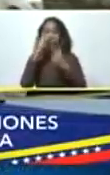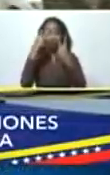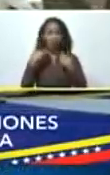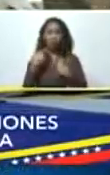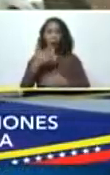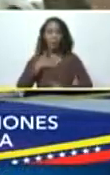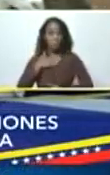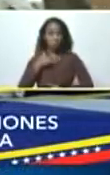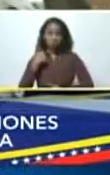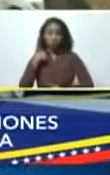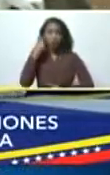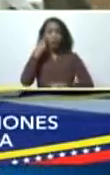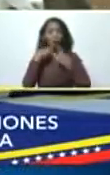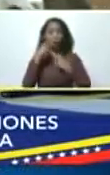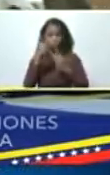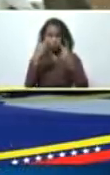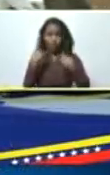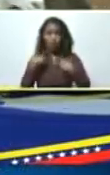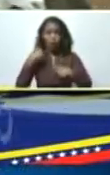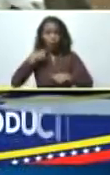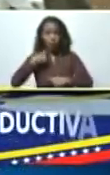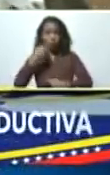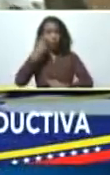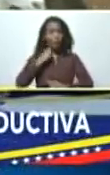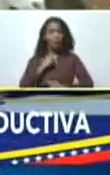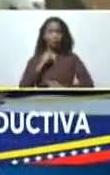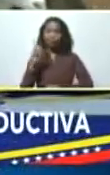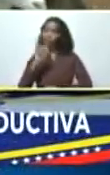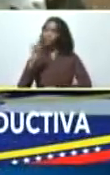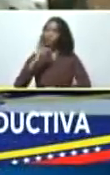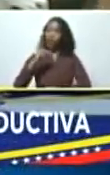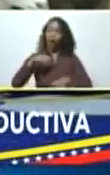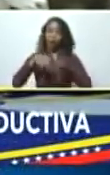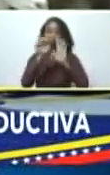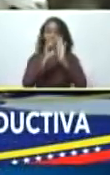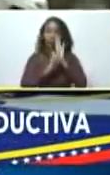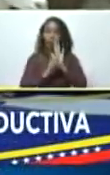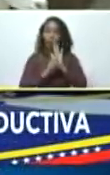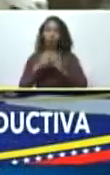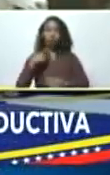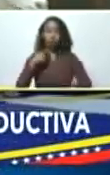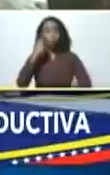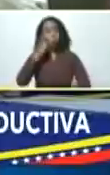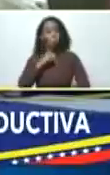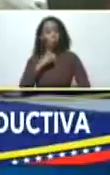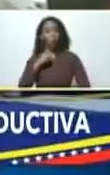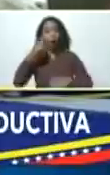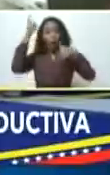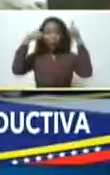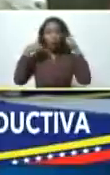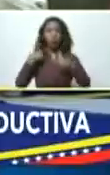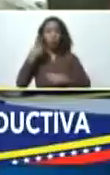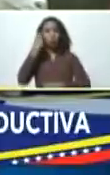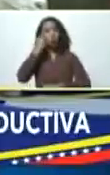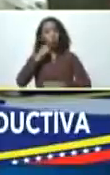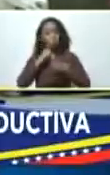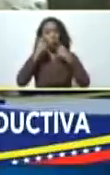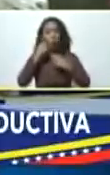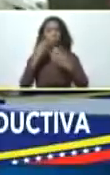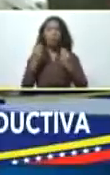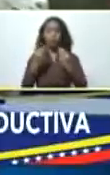mí. ¿Me vieron llorando? Nunca. En esta etapa, pues. Yo lloré fue a Chávez cuando lo perdimos. Ahí sí lloré